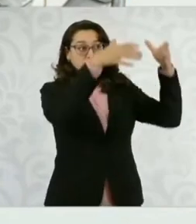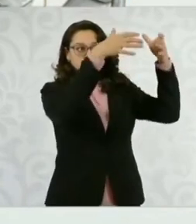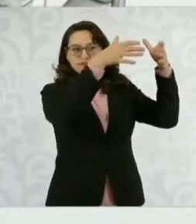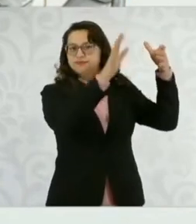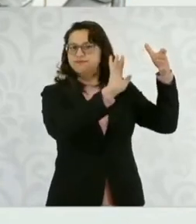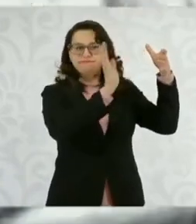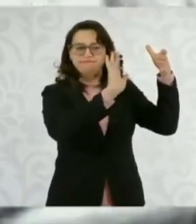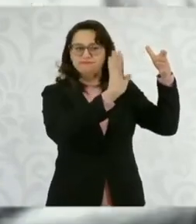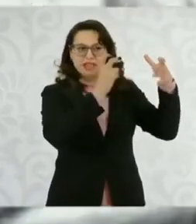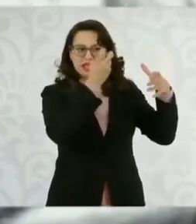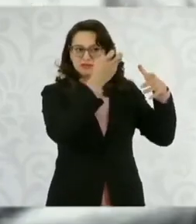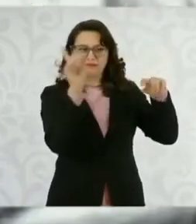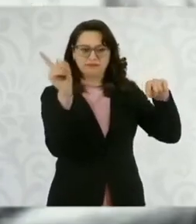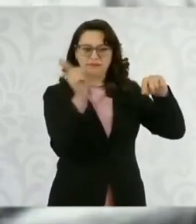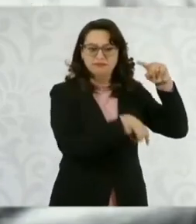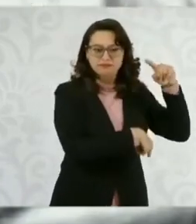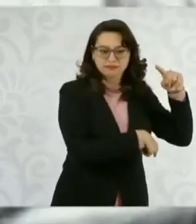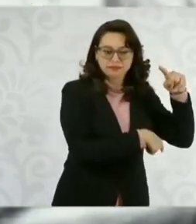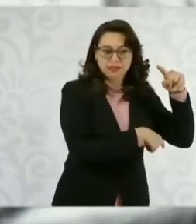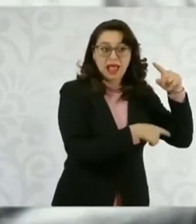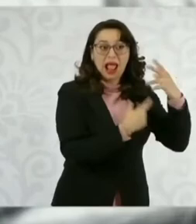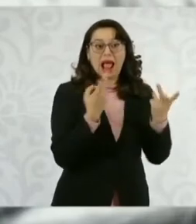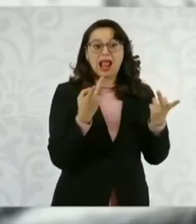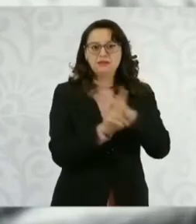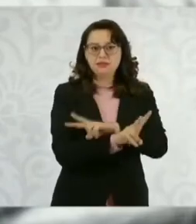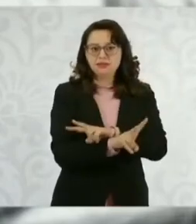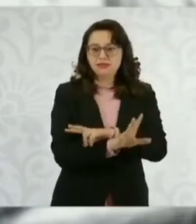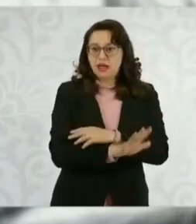la economía se impulsa desde abajo